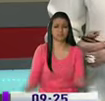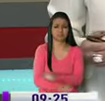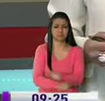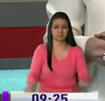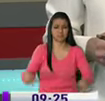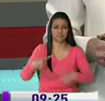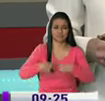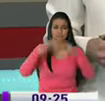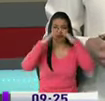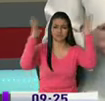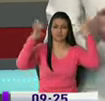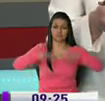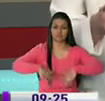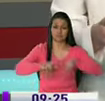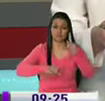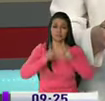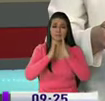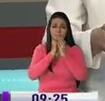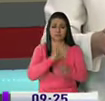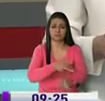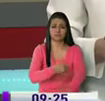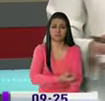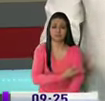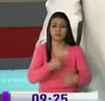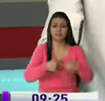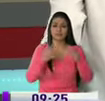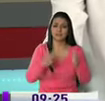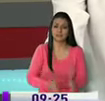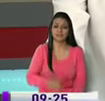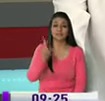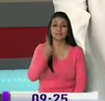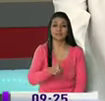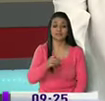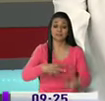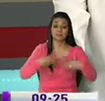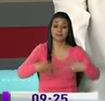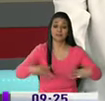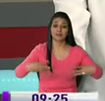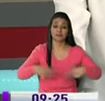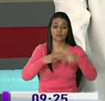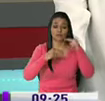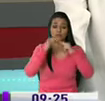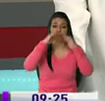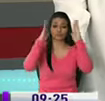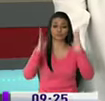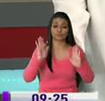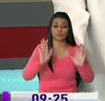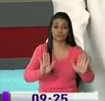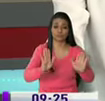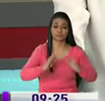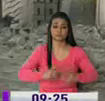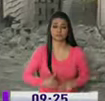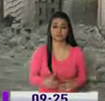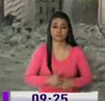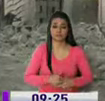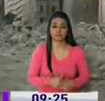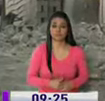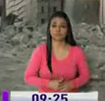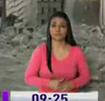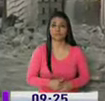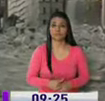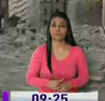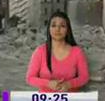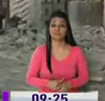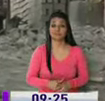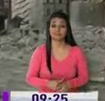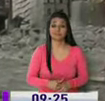Los afectados apelan a la sensibilidad de los quiteños, ya que necesitan materiales para reconstruir su casa. Después de la